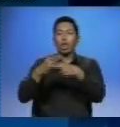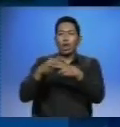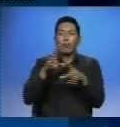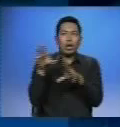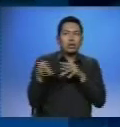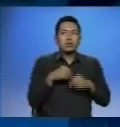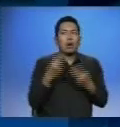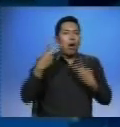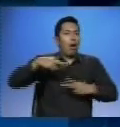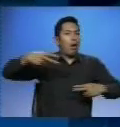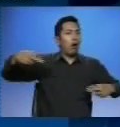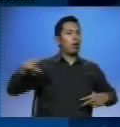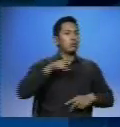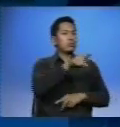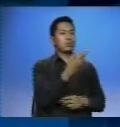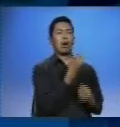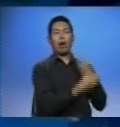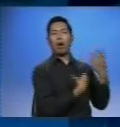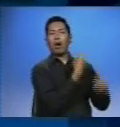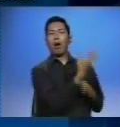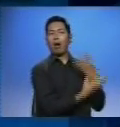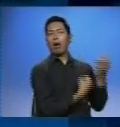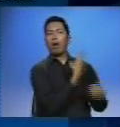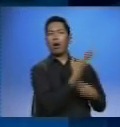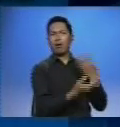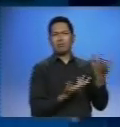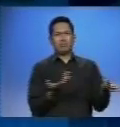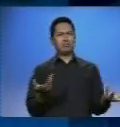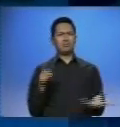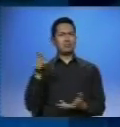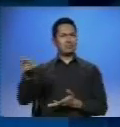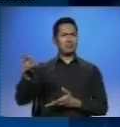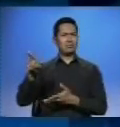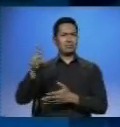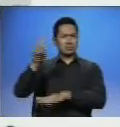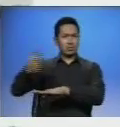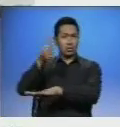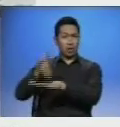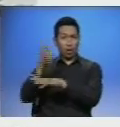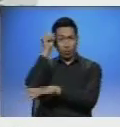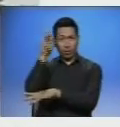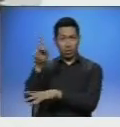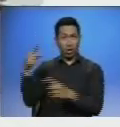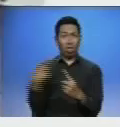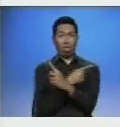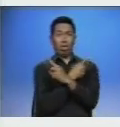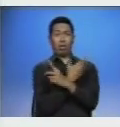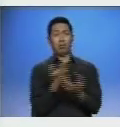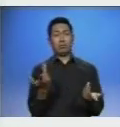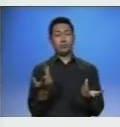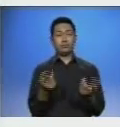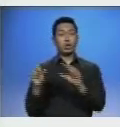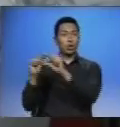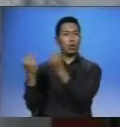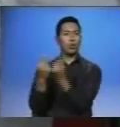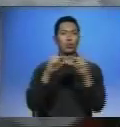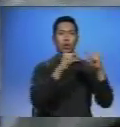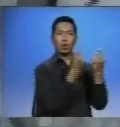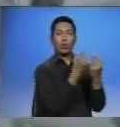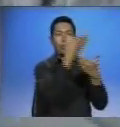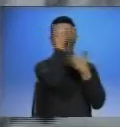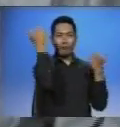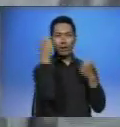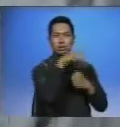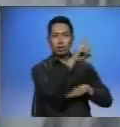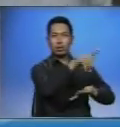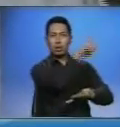para emitir comunicados que no representan la opinión de ese gremio. Es decir, hay dos versiones. Por ello, el